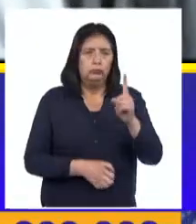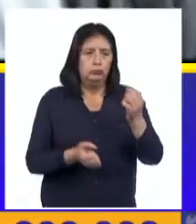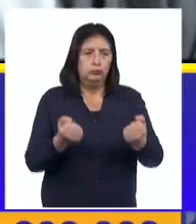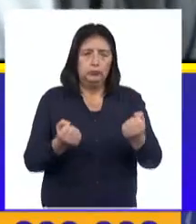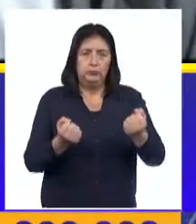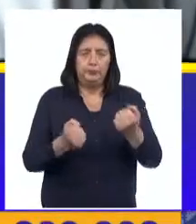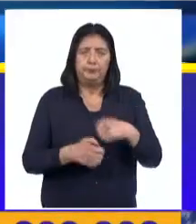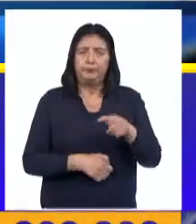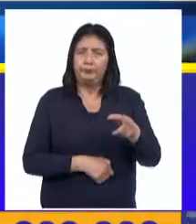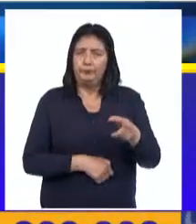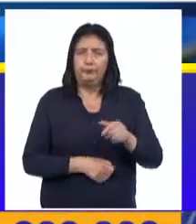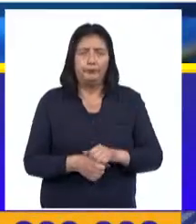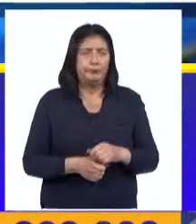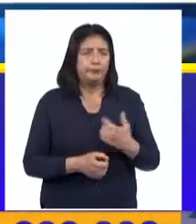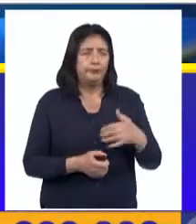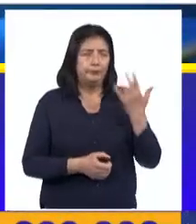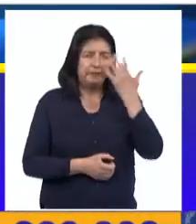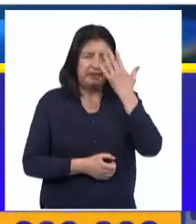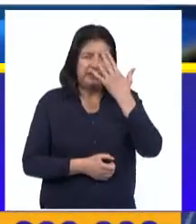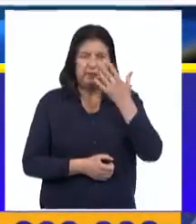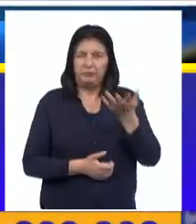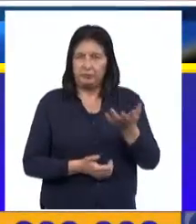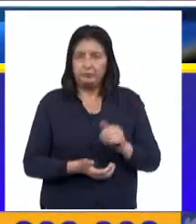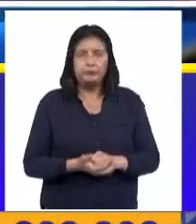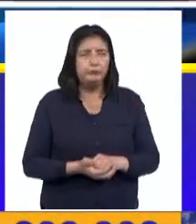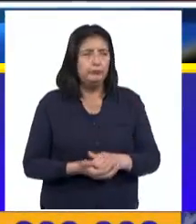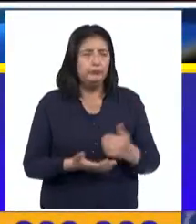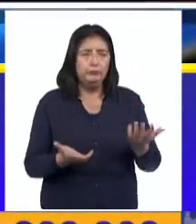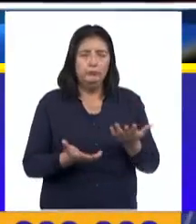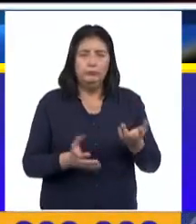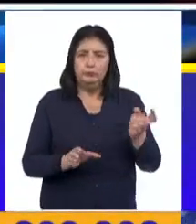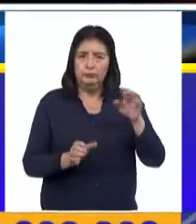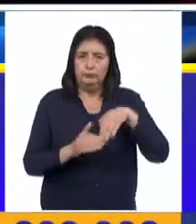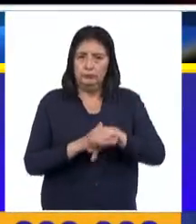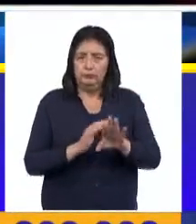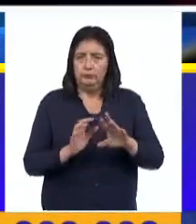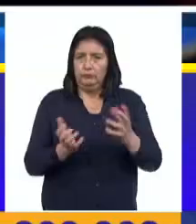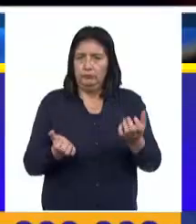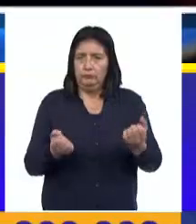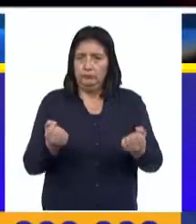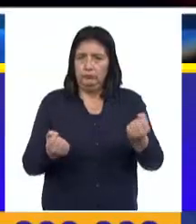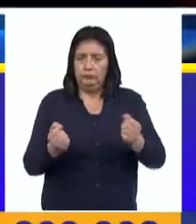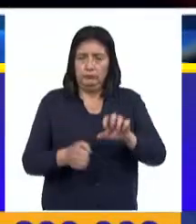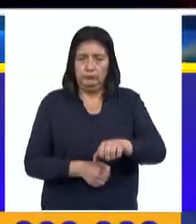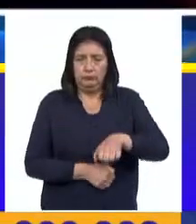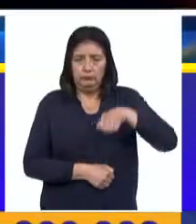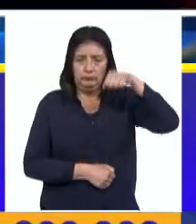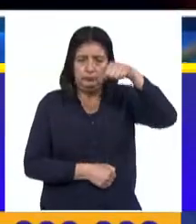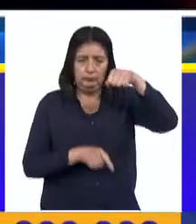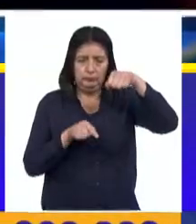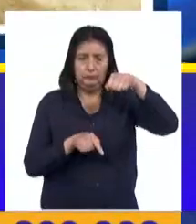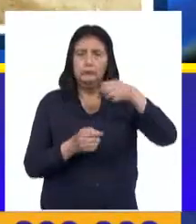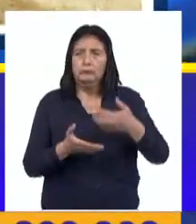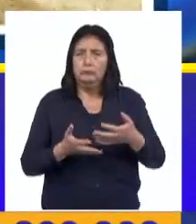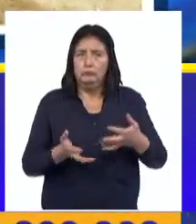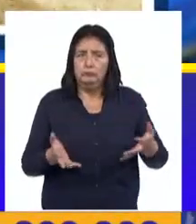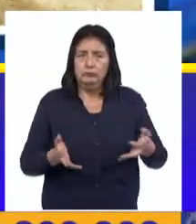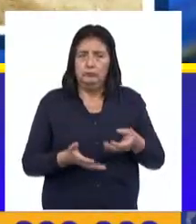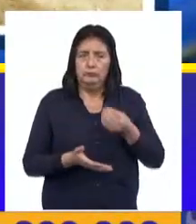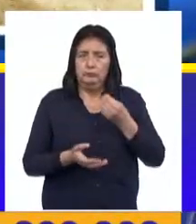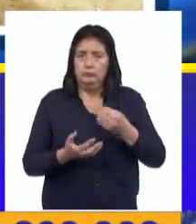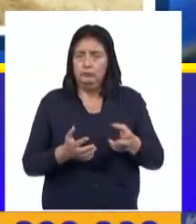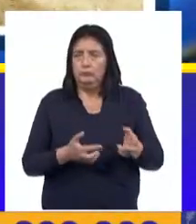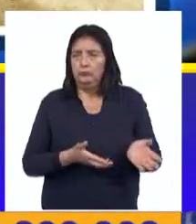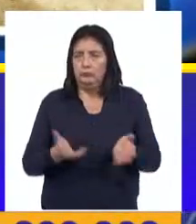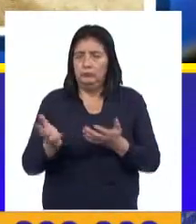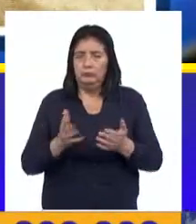vehículo automóvil Accent negro, donde en el interior de la maletera también se encontró víveres que se estaban llevando al